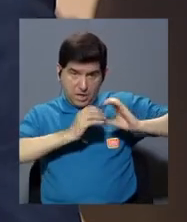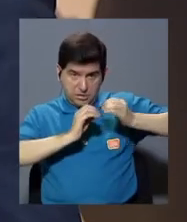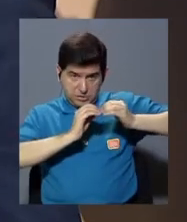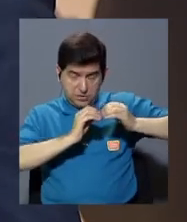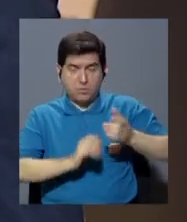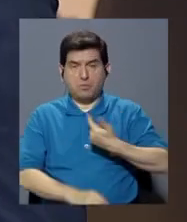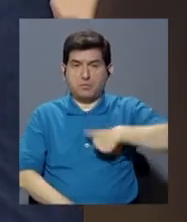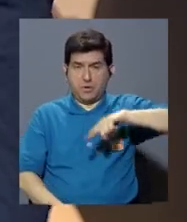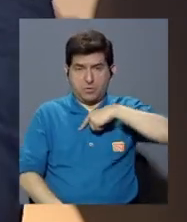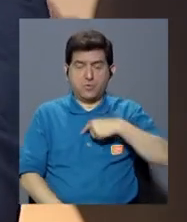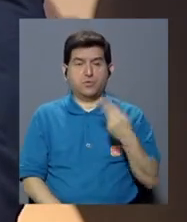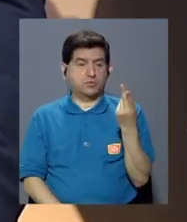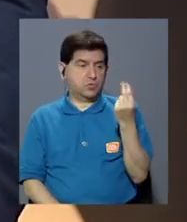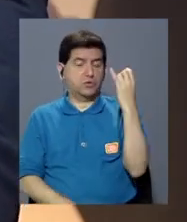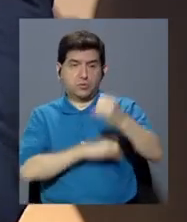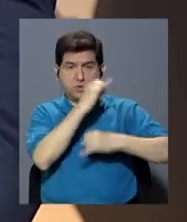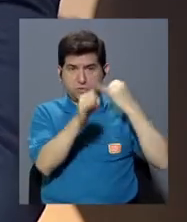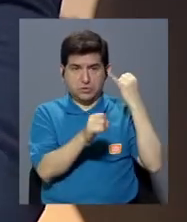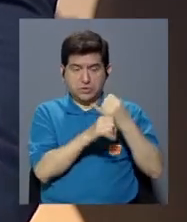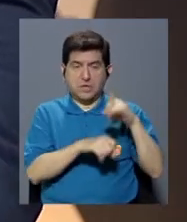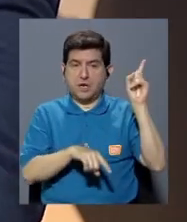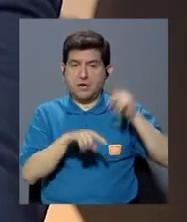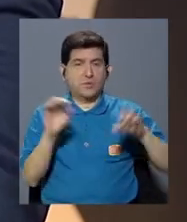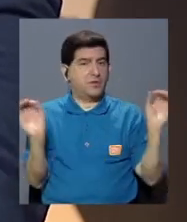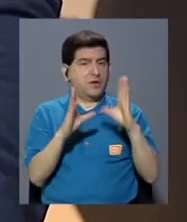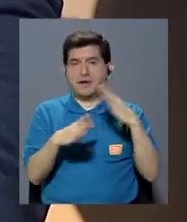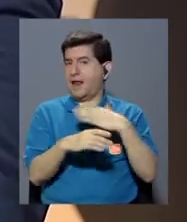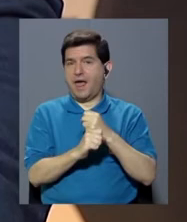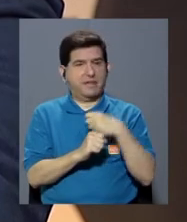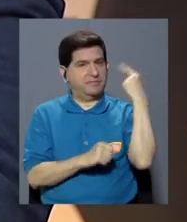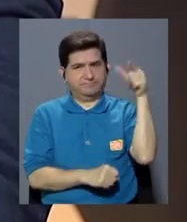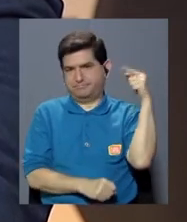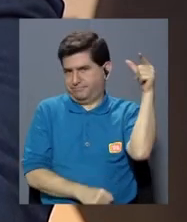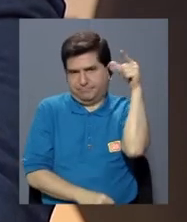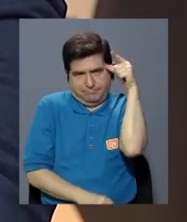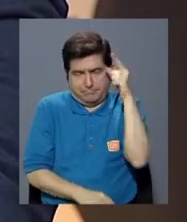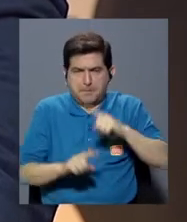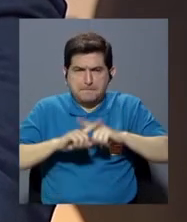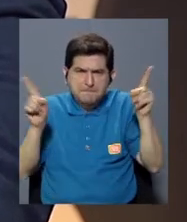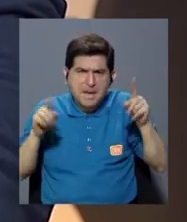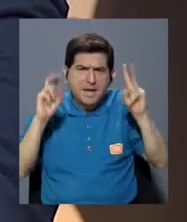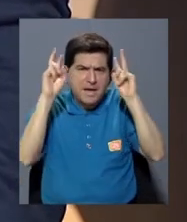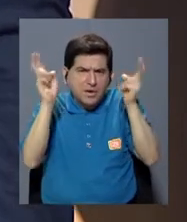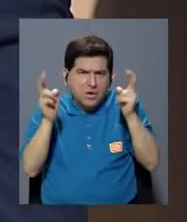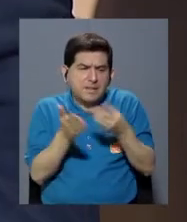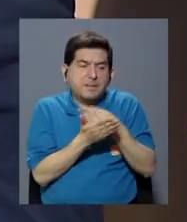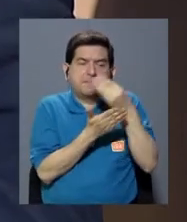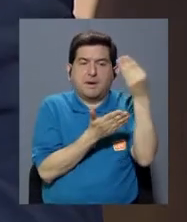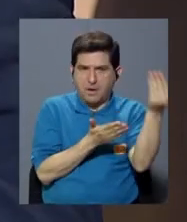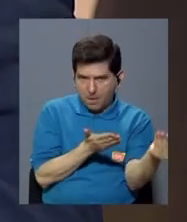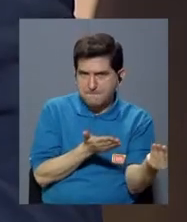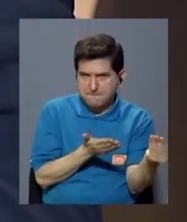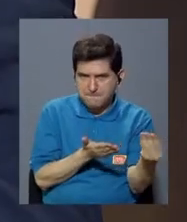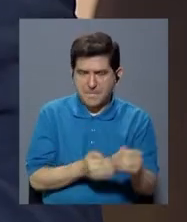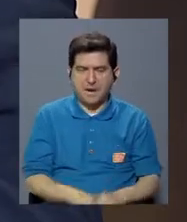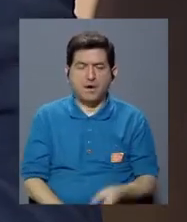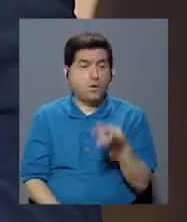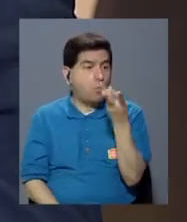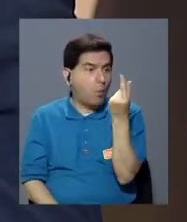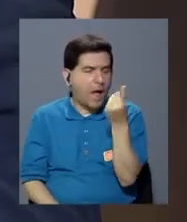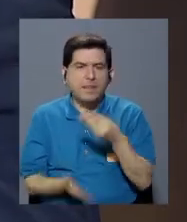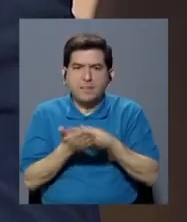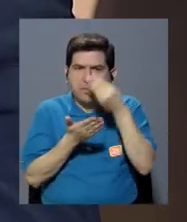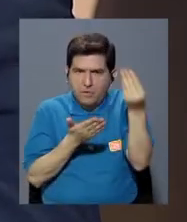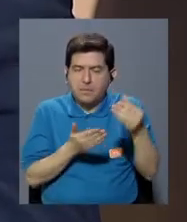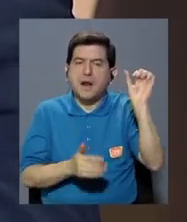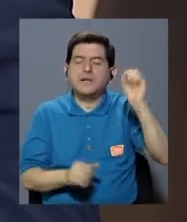esa cifra, o sea, nosotros con el precio internacional no podemos hacer nada, obviamente, pero con el tema de la compra, ¿verdad?, el volumen